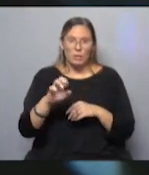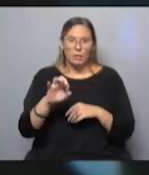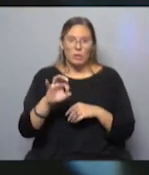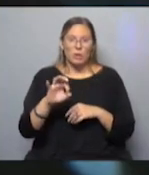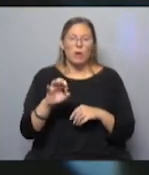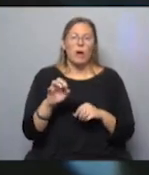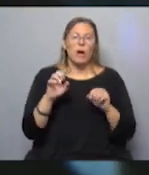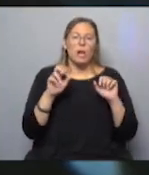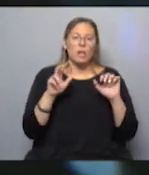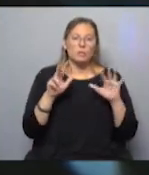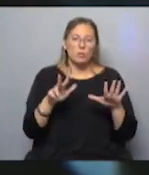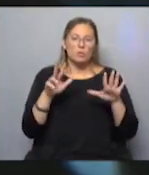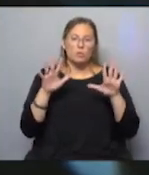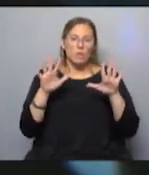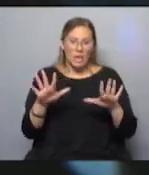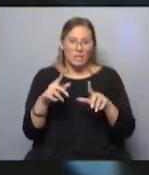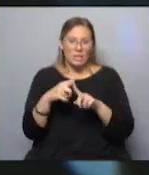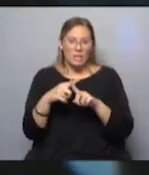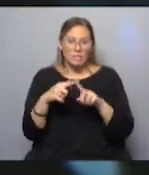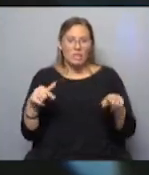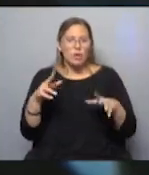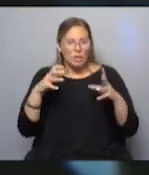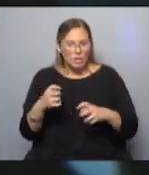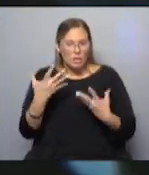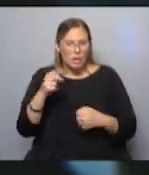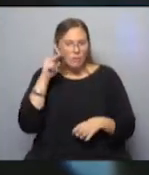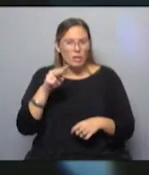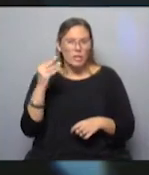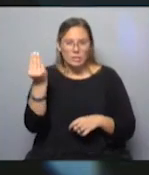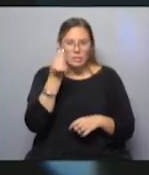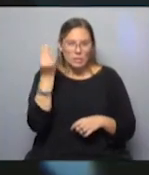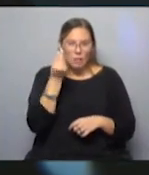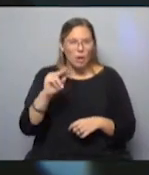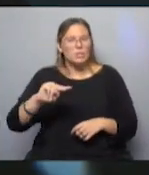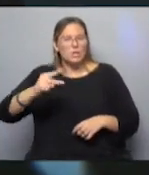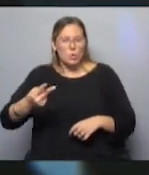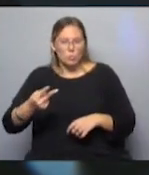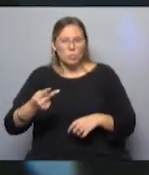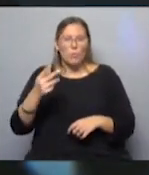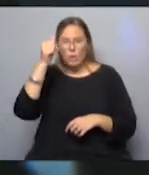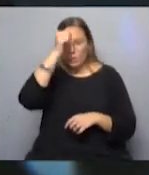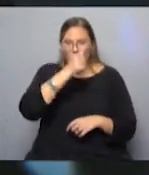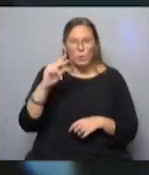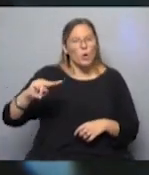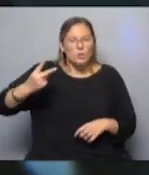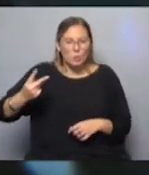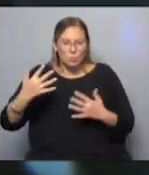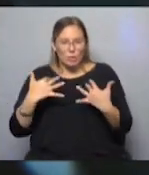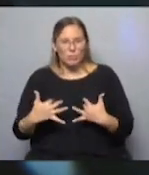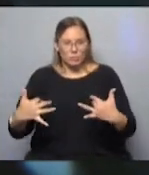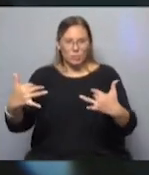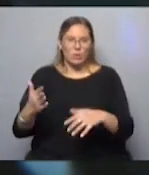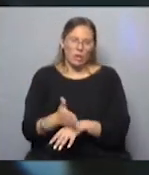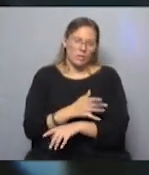3 para hacer bien la obra vaya el sábado la segunda o el domingo a la segunda por el otro está